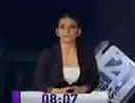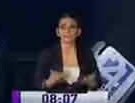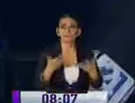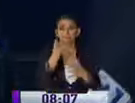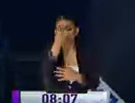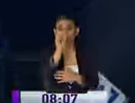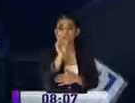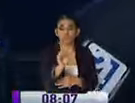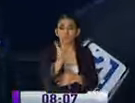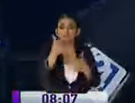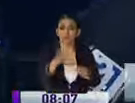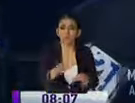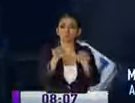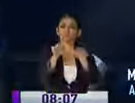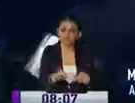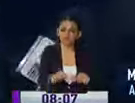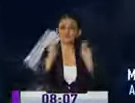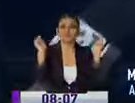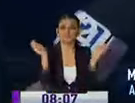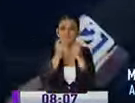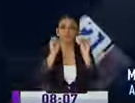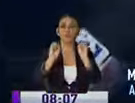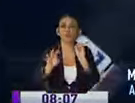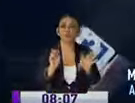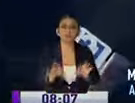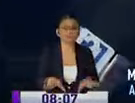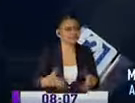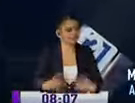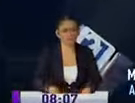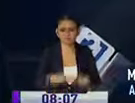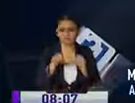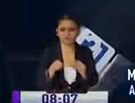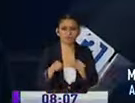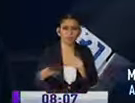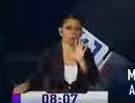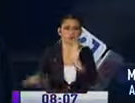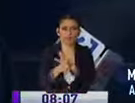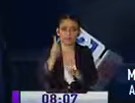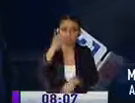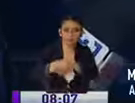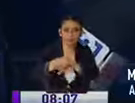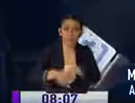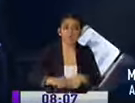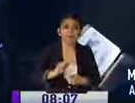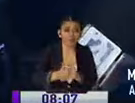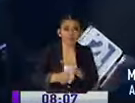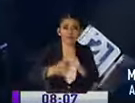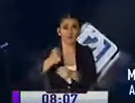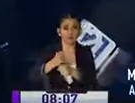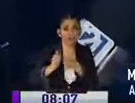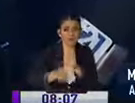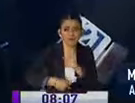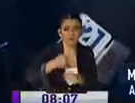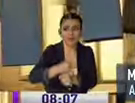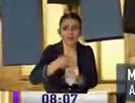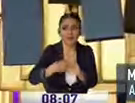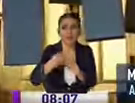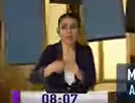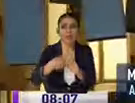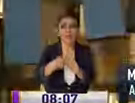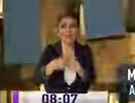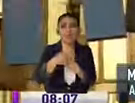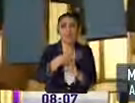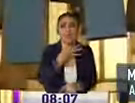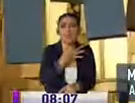decidido institucionalizar la Fiesta de la Luz. Es decir, de ahora en adelante la tendremos todos los años en el mes de agosto.